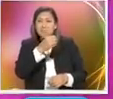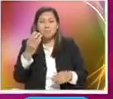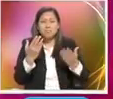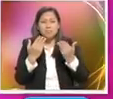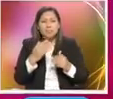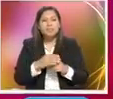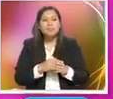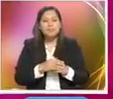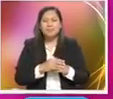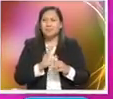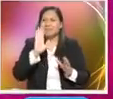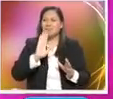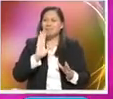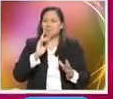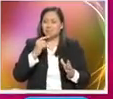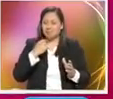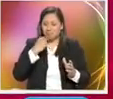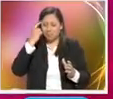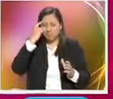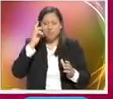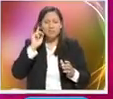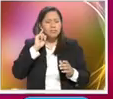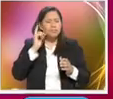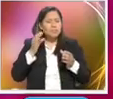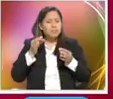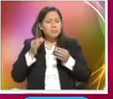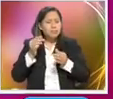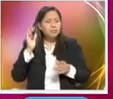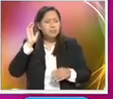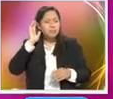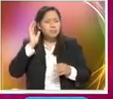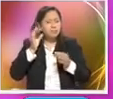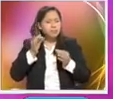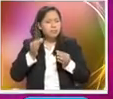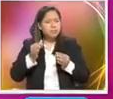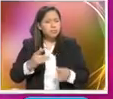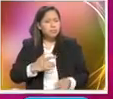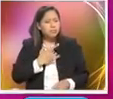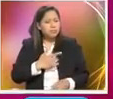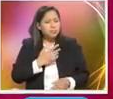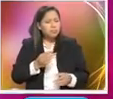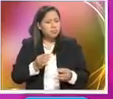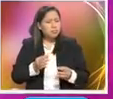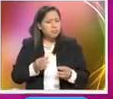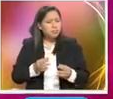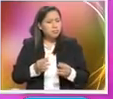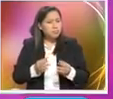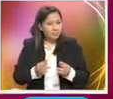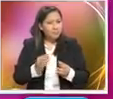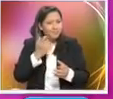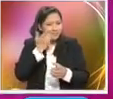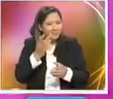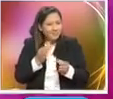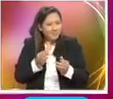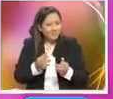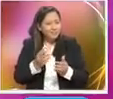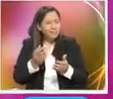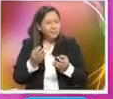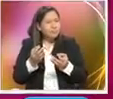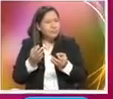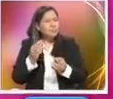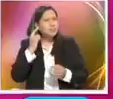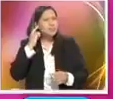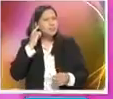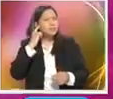es hacernos muy conscientes de la percepción. Es una obra perceptual que va a tratar de